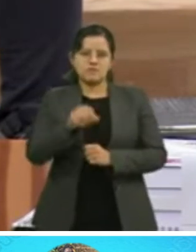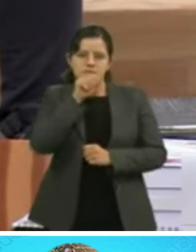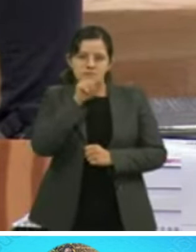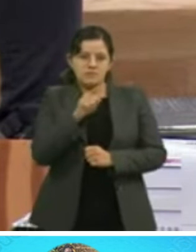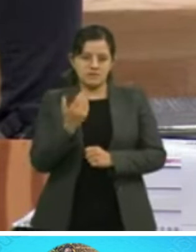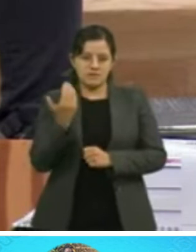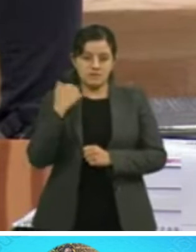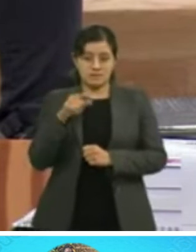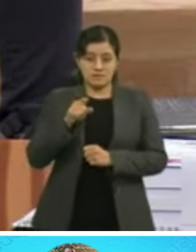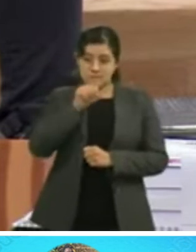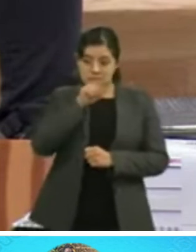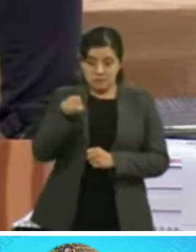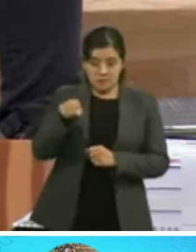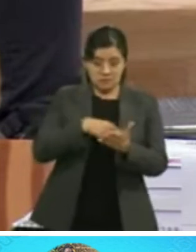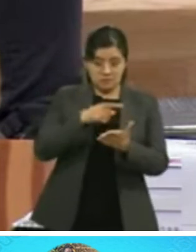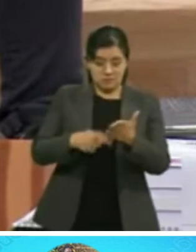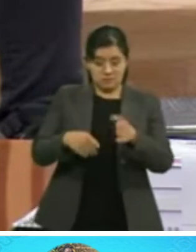estas elecciones.